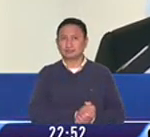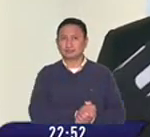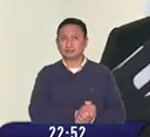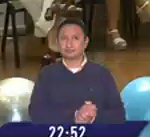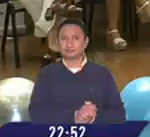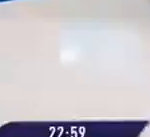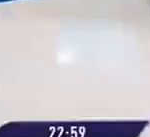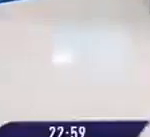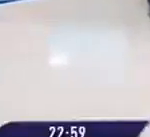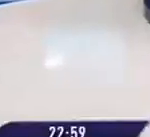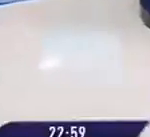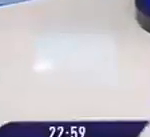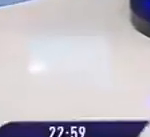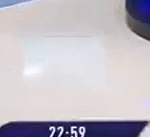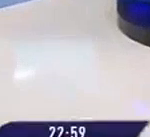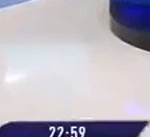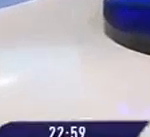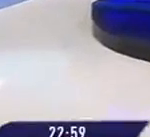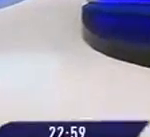ginecológico.